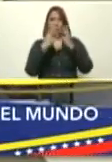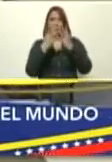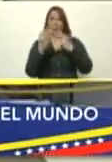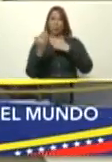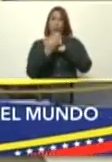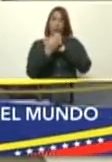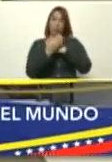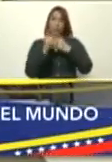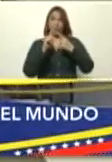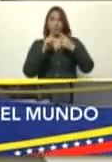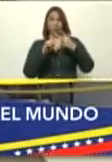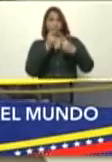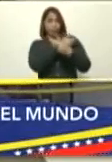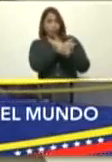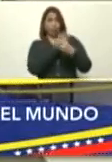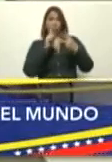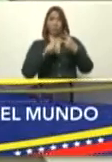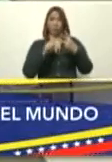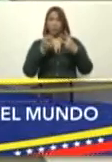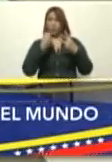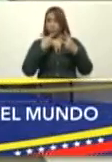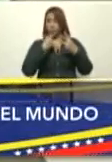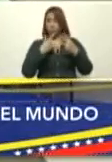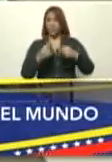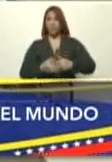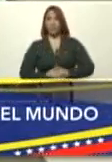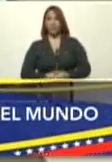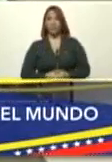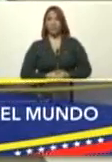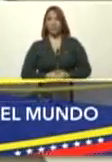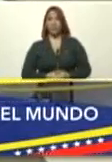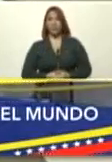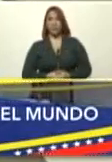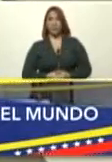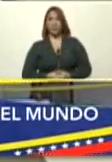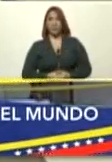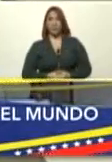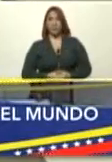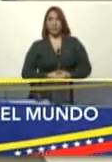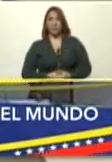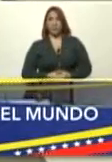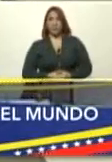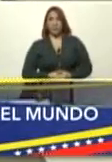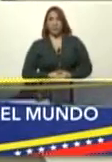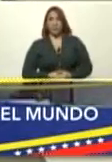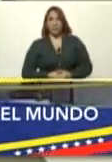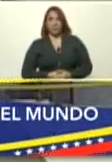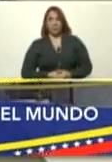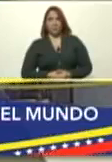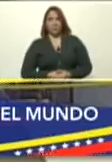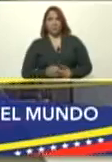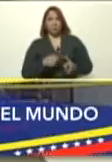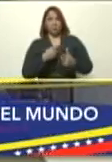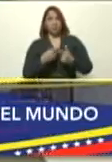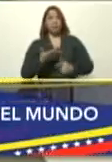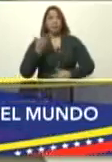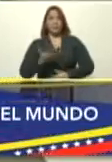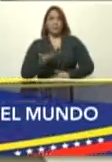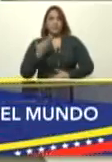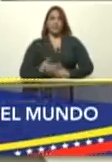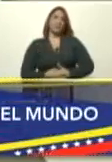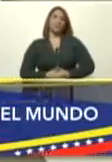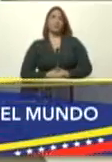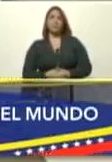Cuidarnos, vacunarnos y tratarnos, ¿verdad? Entonces, es muy importante el